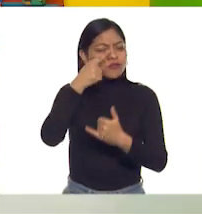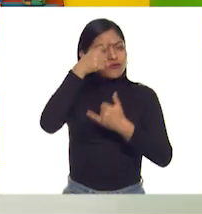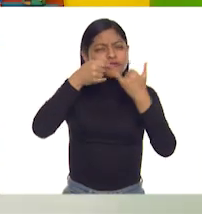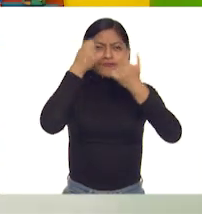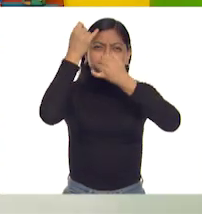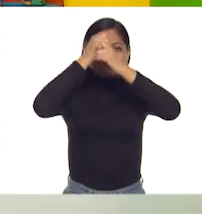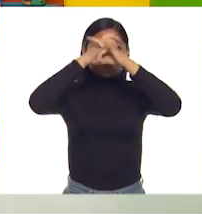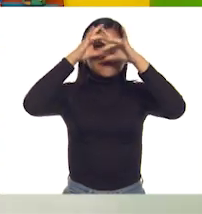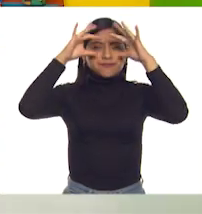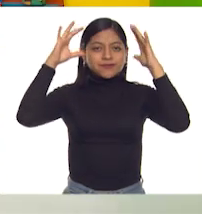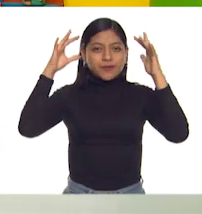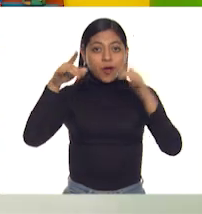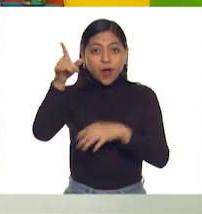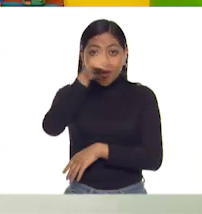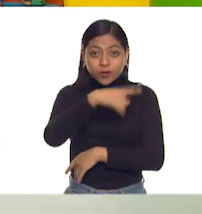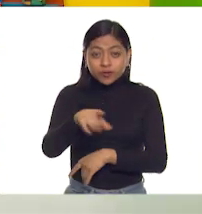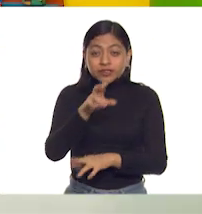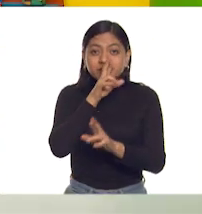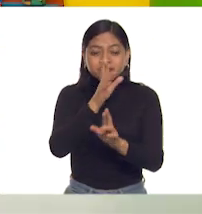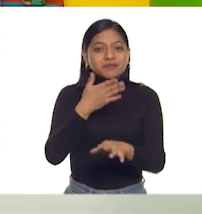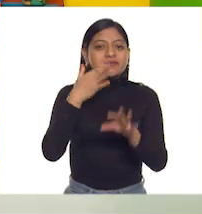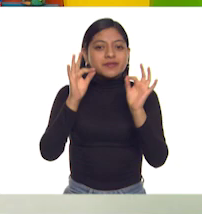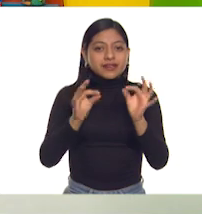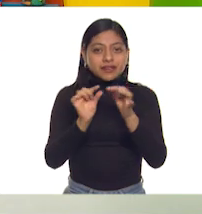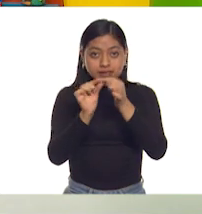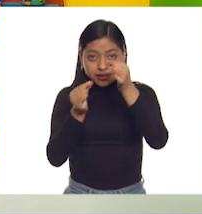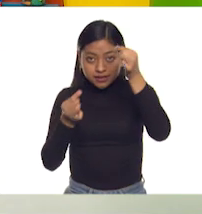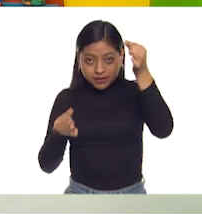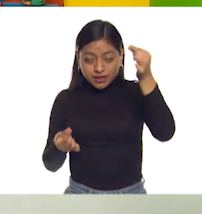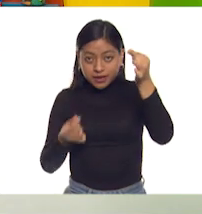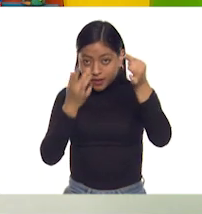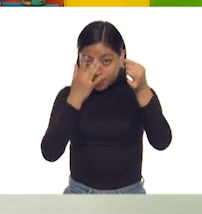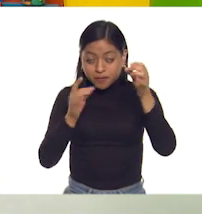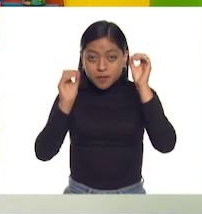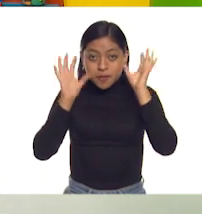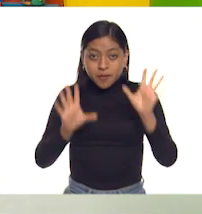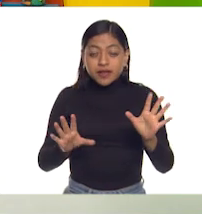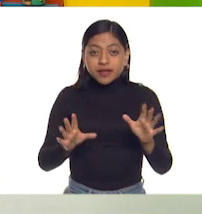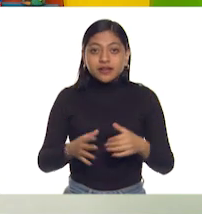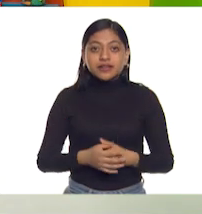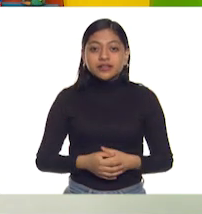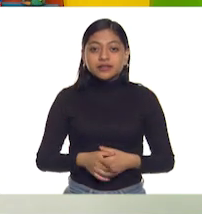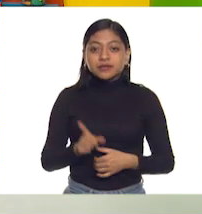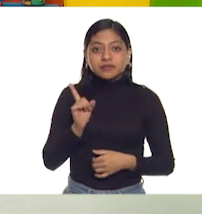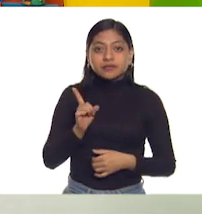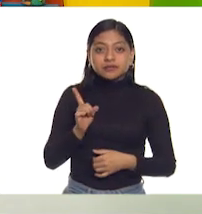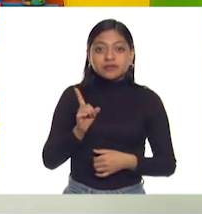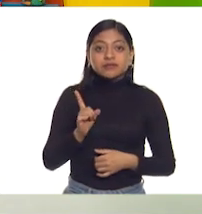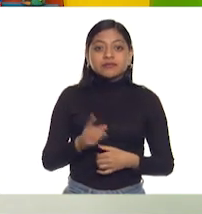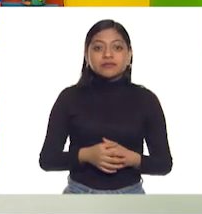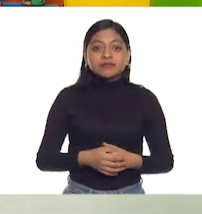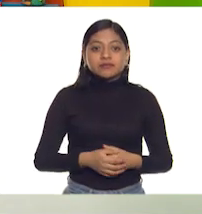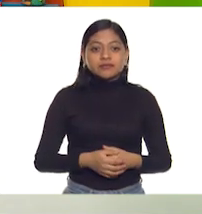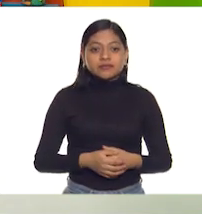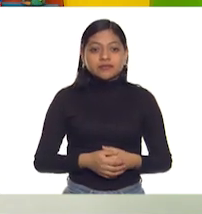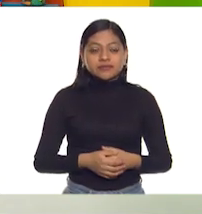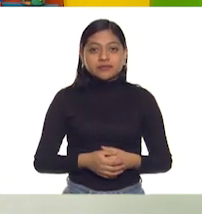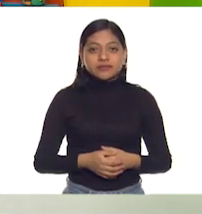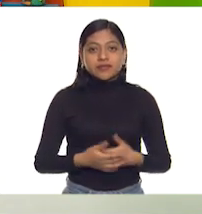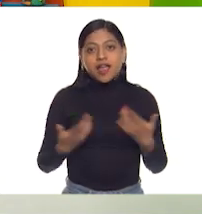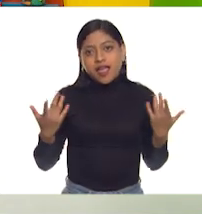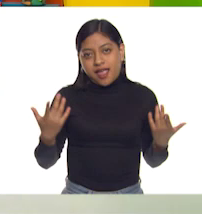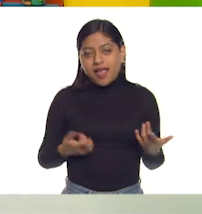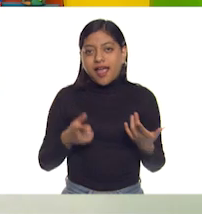buenas propuestas se les ocurrieron! Y a ver con la varita, ¿a quién podemos representar? A